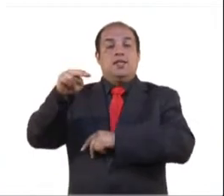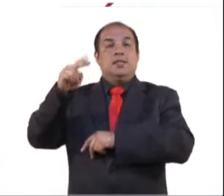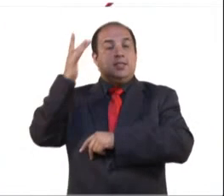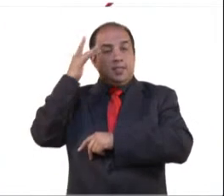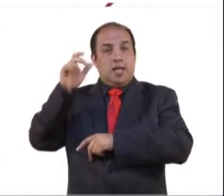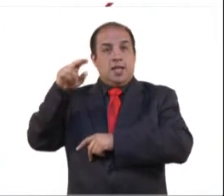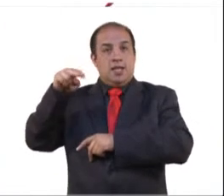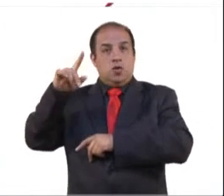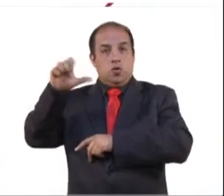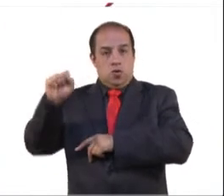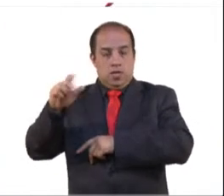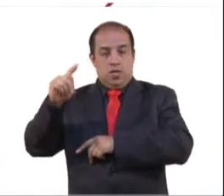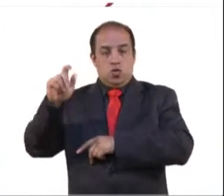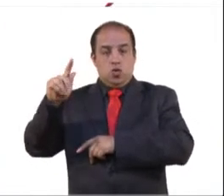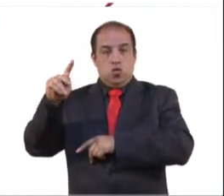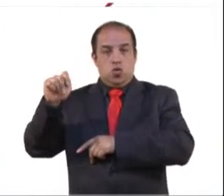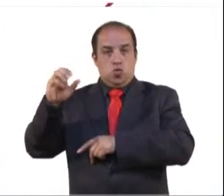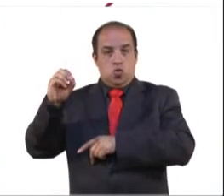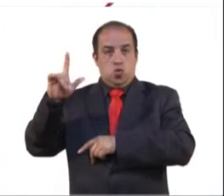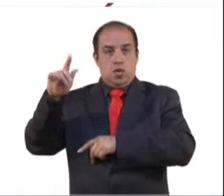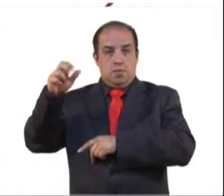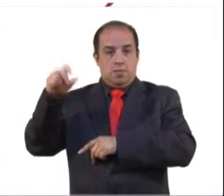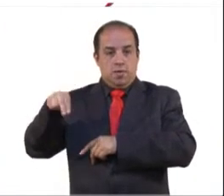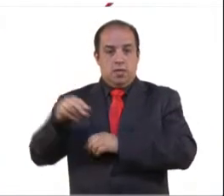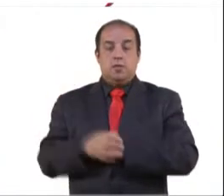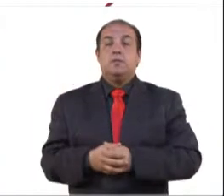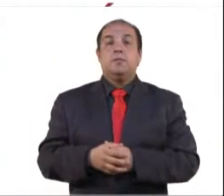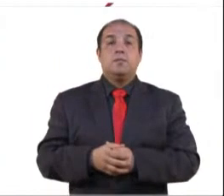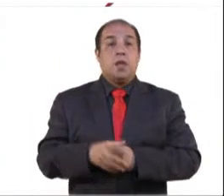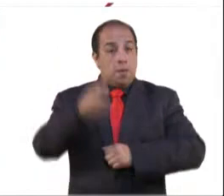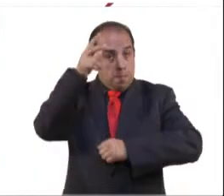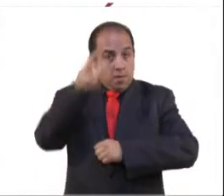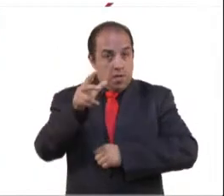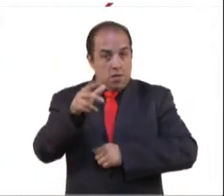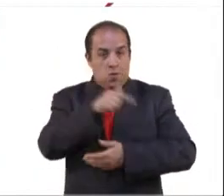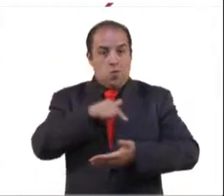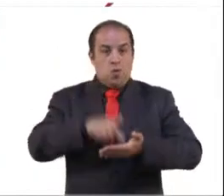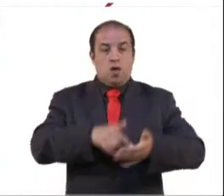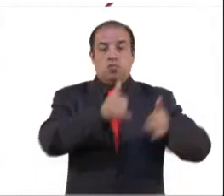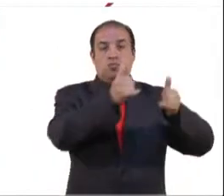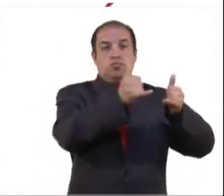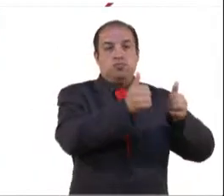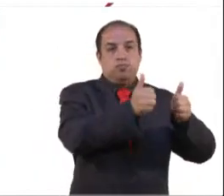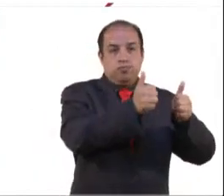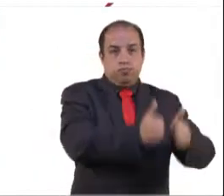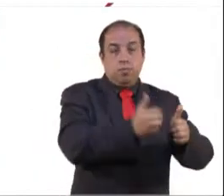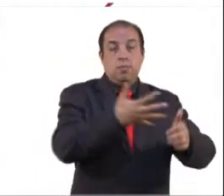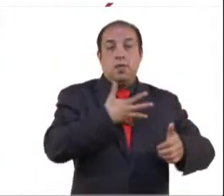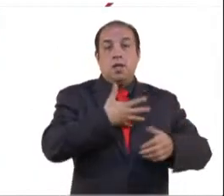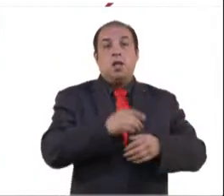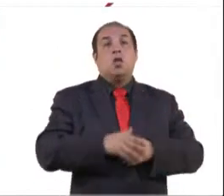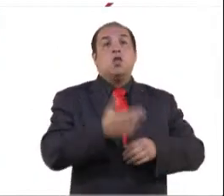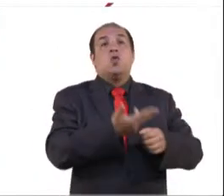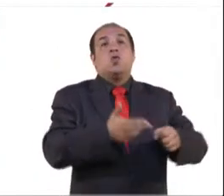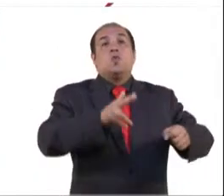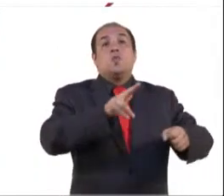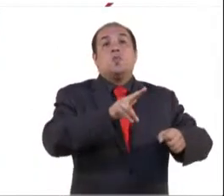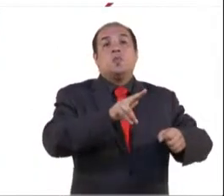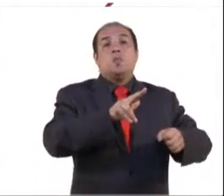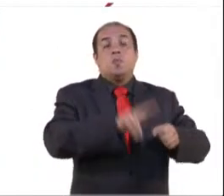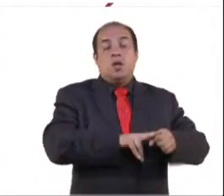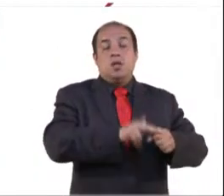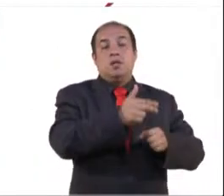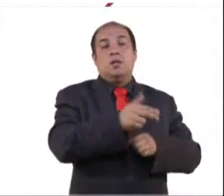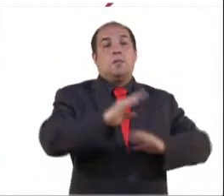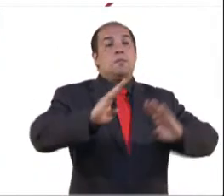Totolapan. En Miguel Hidalgo, nuestra sede permanente es el Hospital Militar Chivatito. Vamos a agregar 2